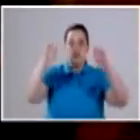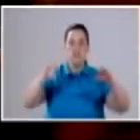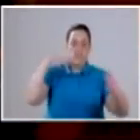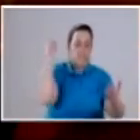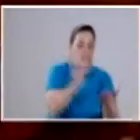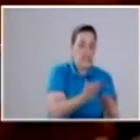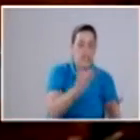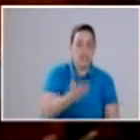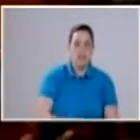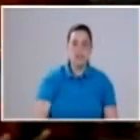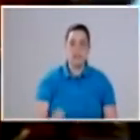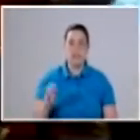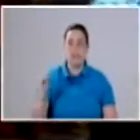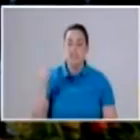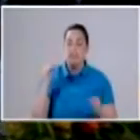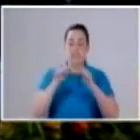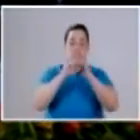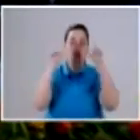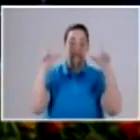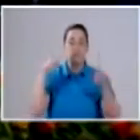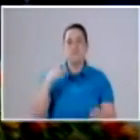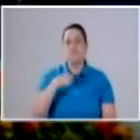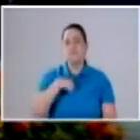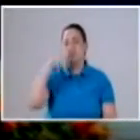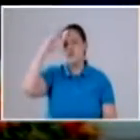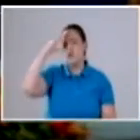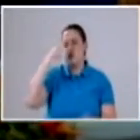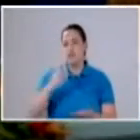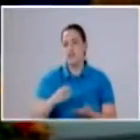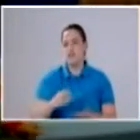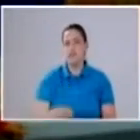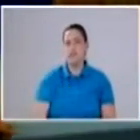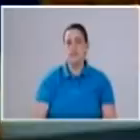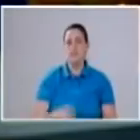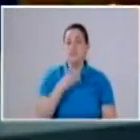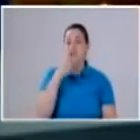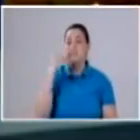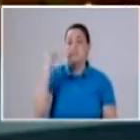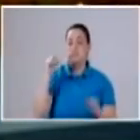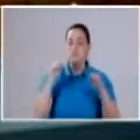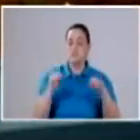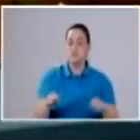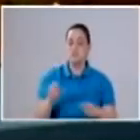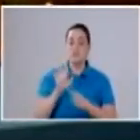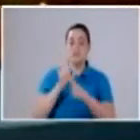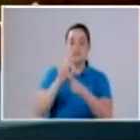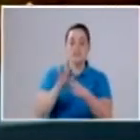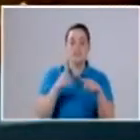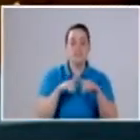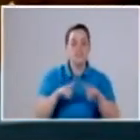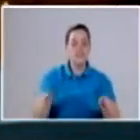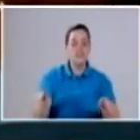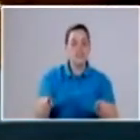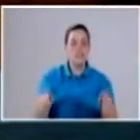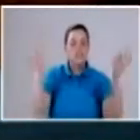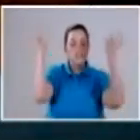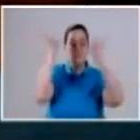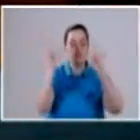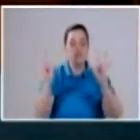¡Qué extraordinario! Pues yo creo que Dios puede manifestarse de diferentes maneras,